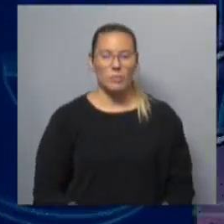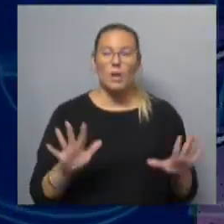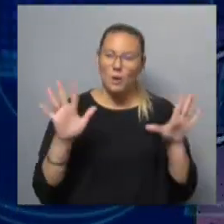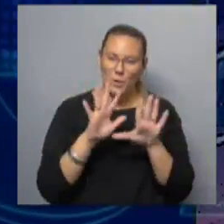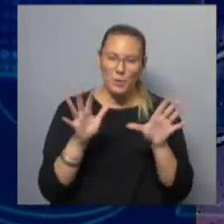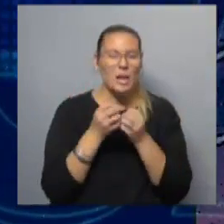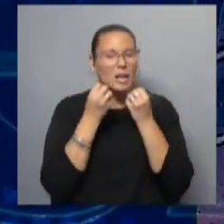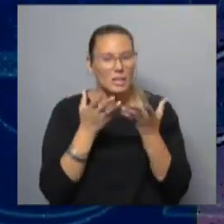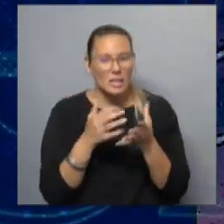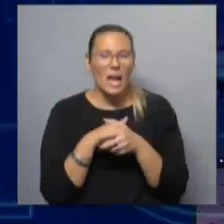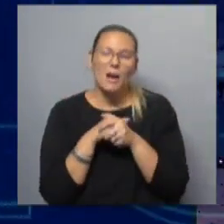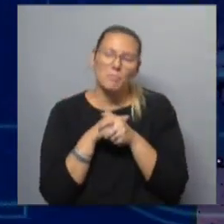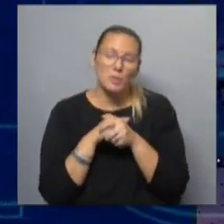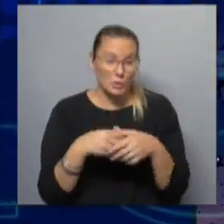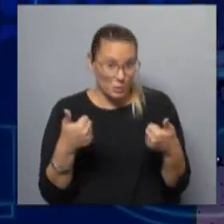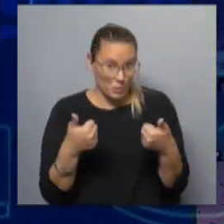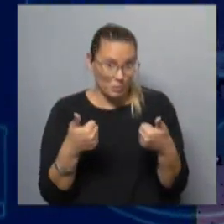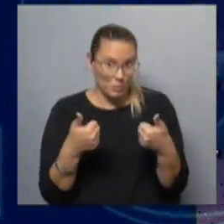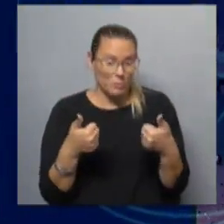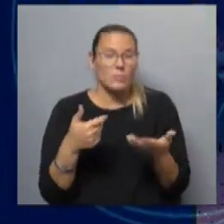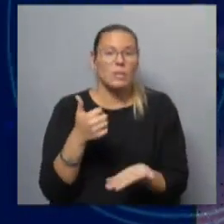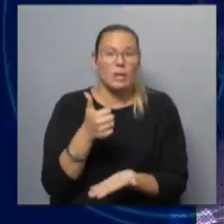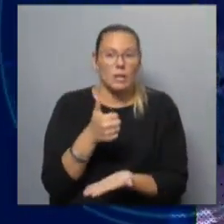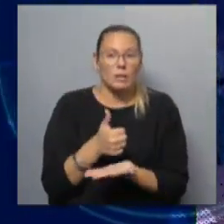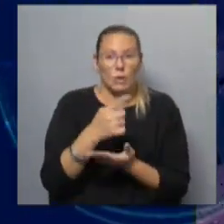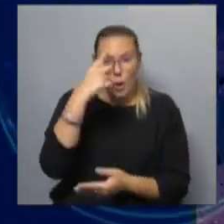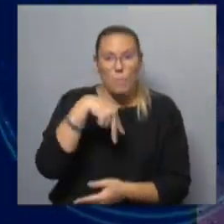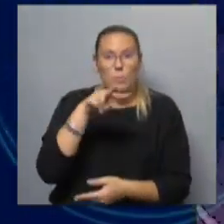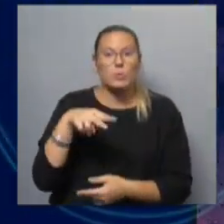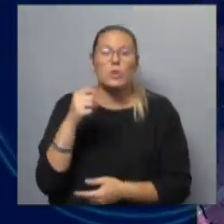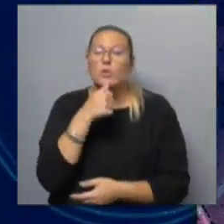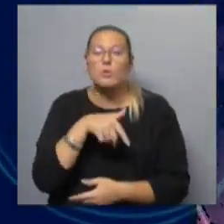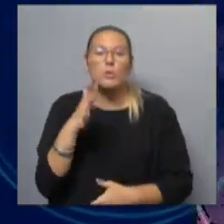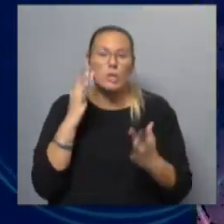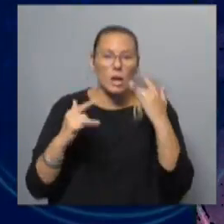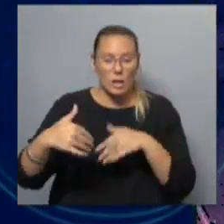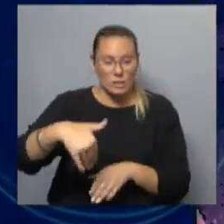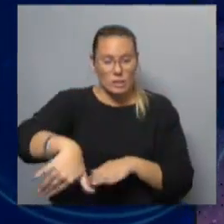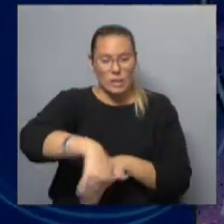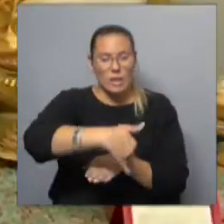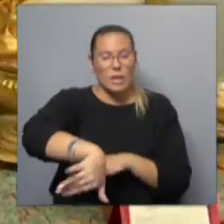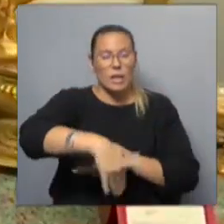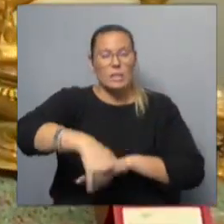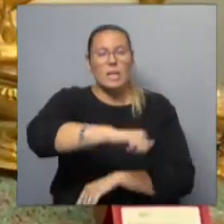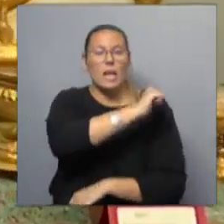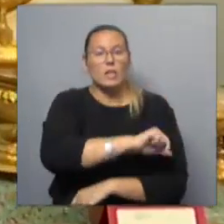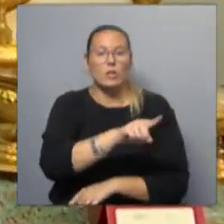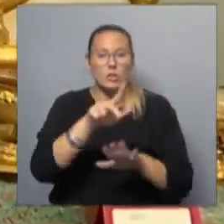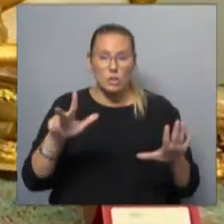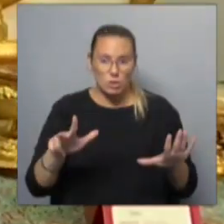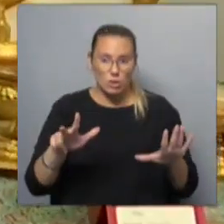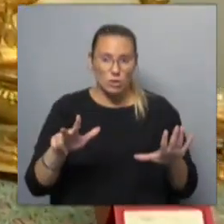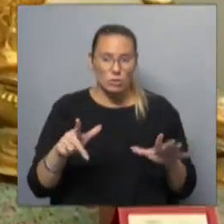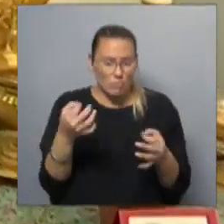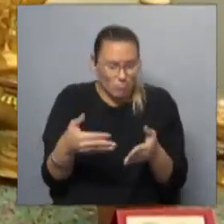Hola, ¿cómo andan, amigos? ¿Todo bien? Estoy en el Museo de Historia del Arte, acá en Ejido y 18. Bien